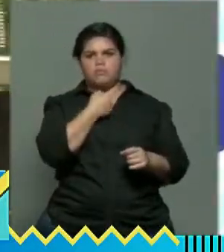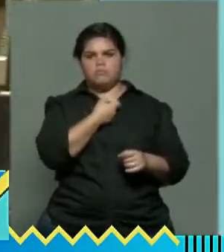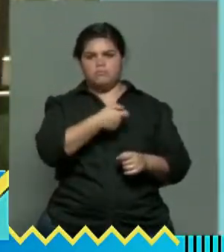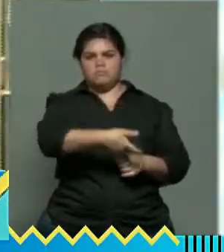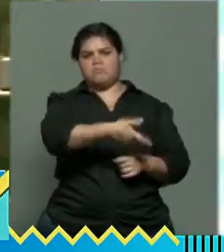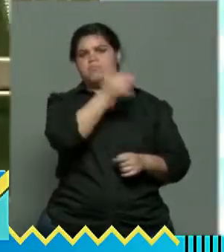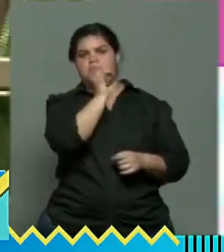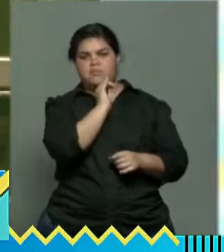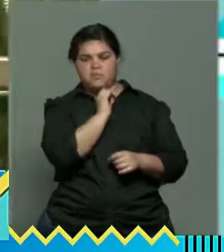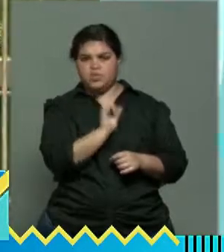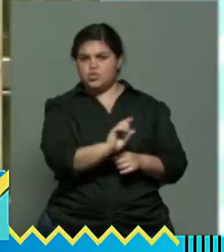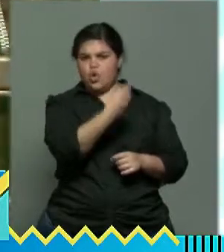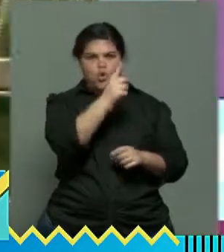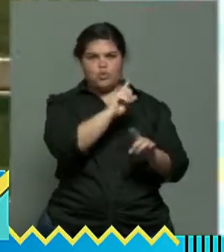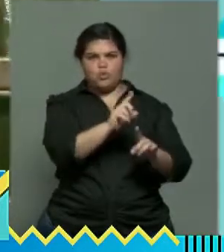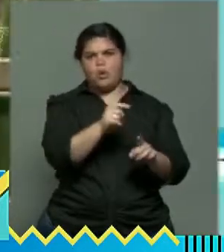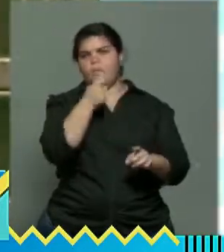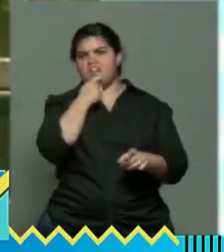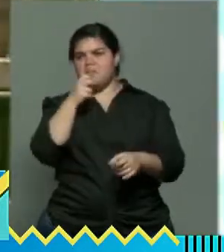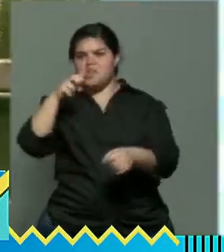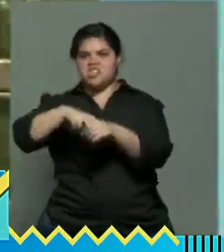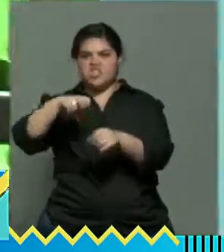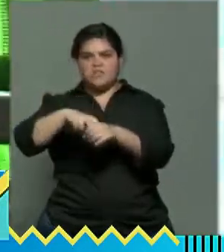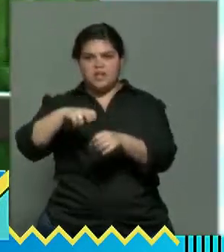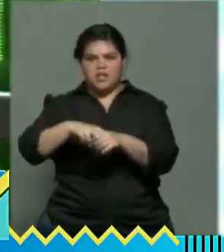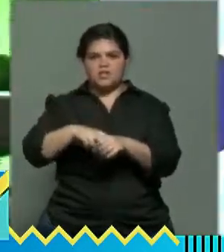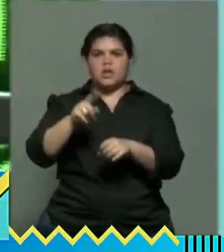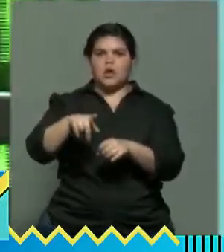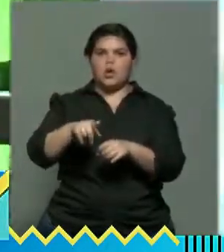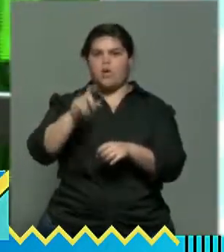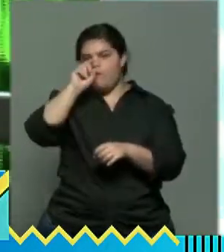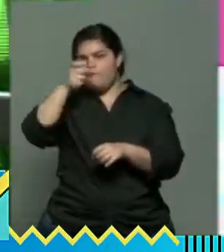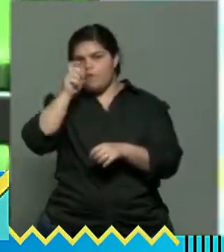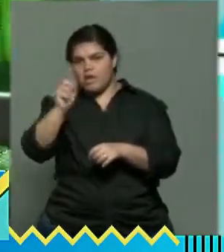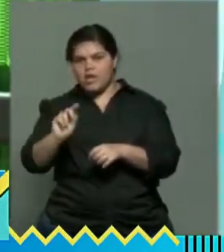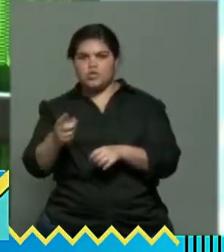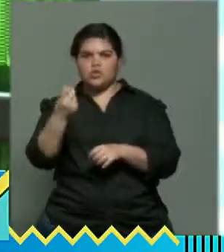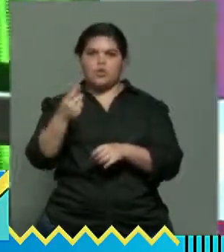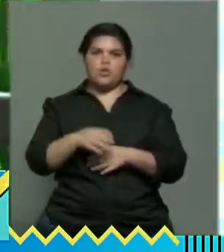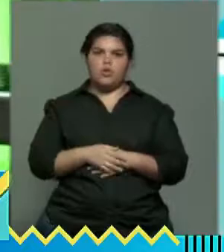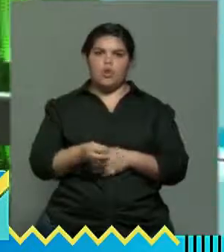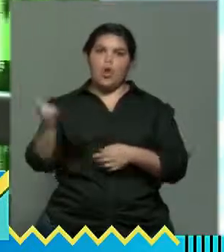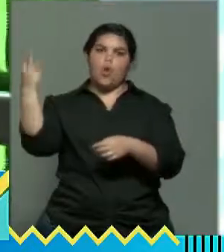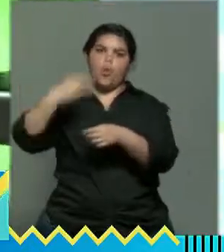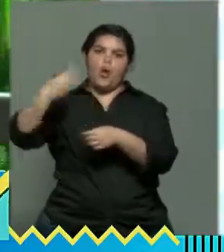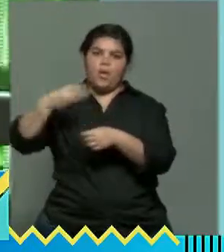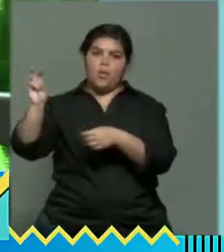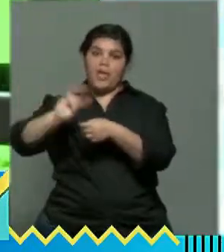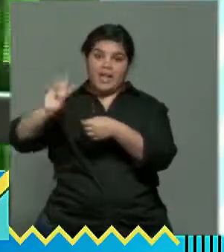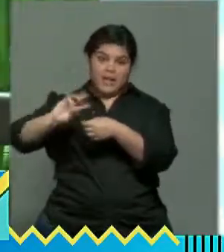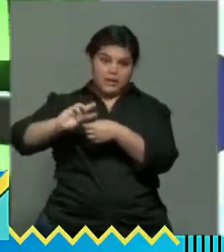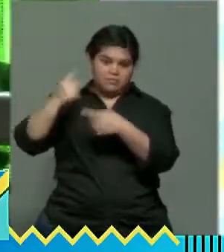se toma cerveza sola, o fernet con coca sola, o vodka solo, o whisky. El vino